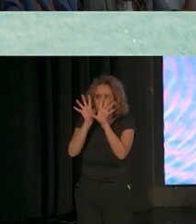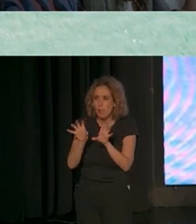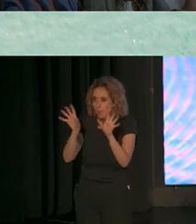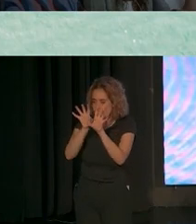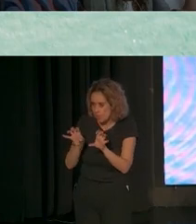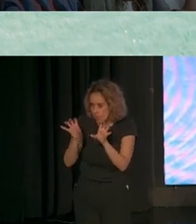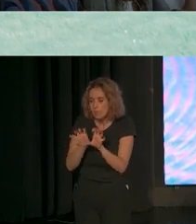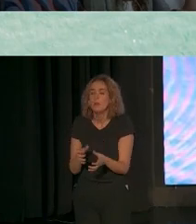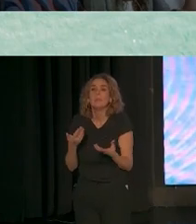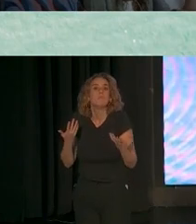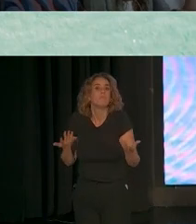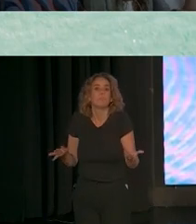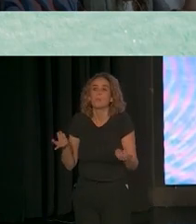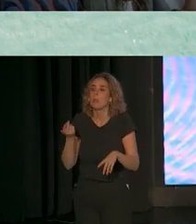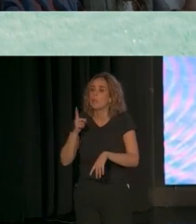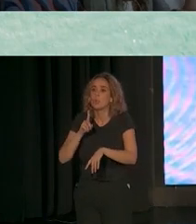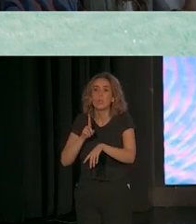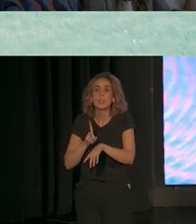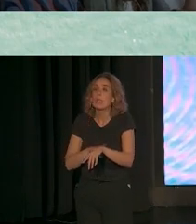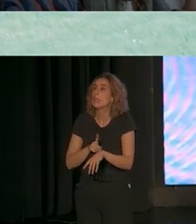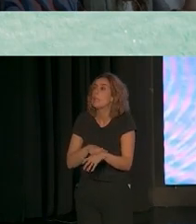aprendizaje. Así que el tiempo que pasas